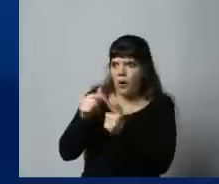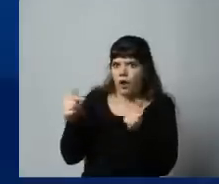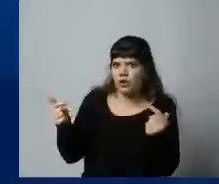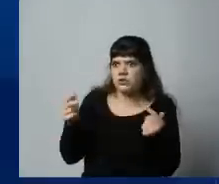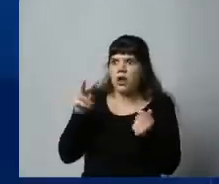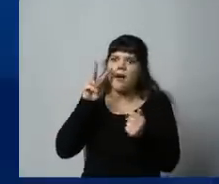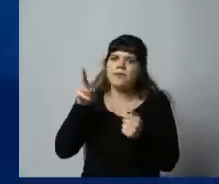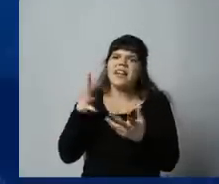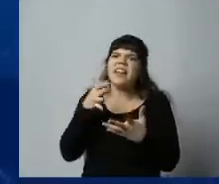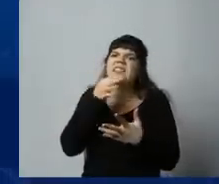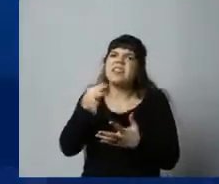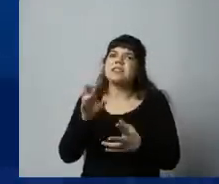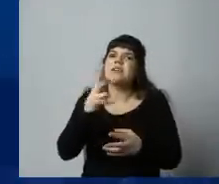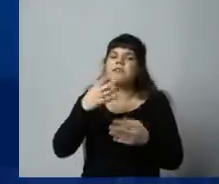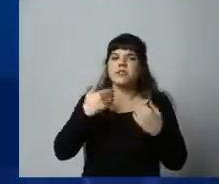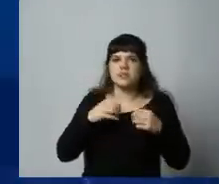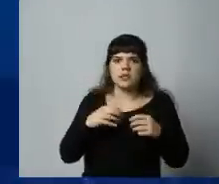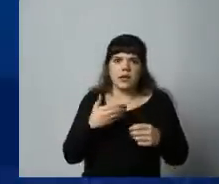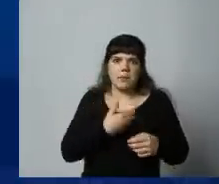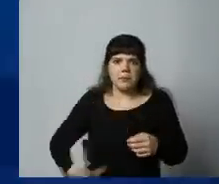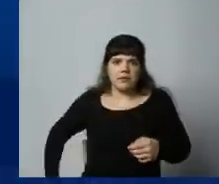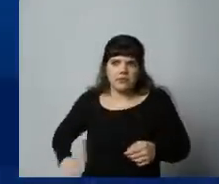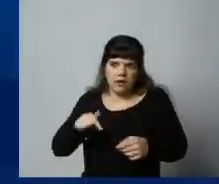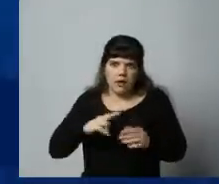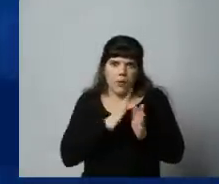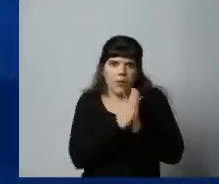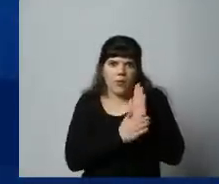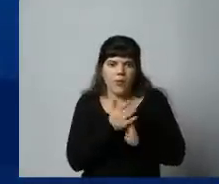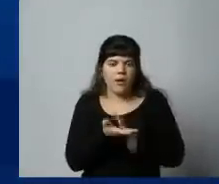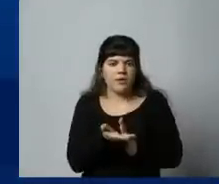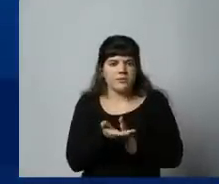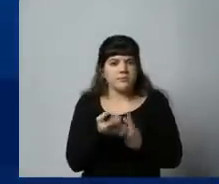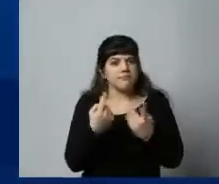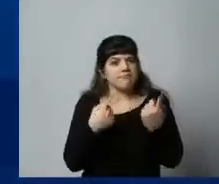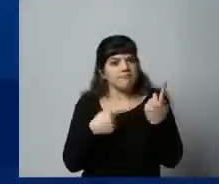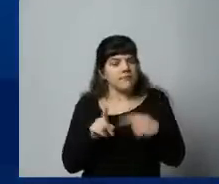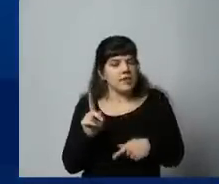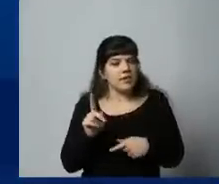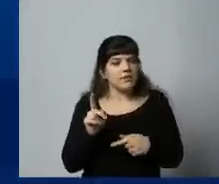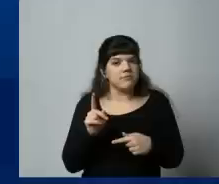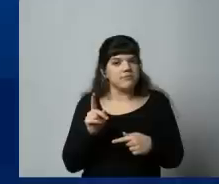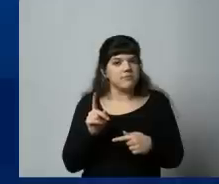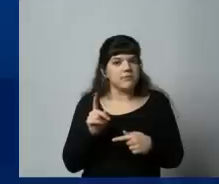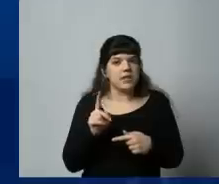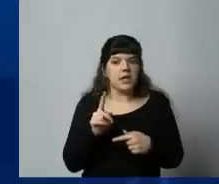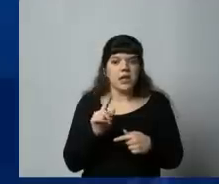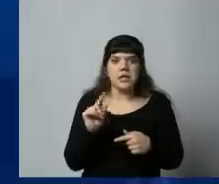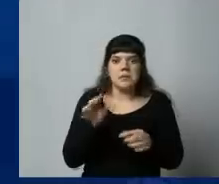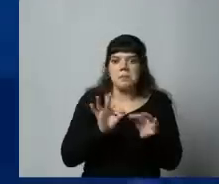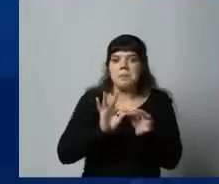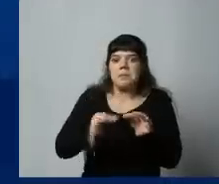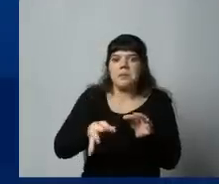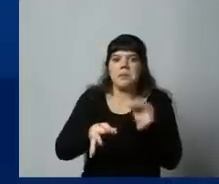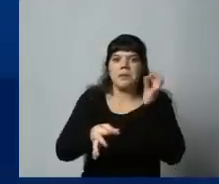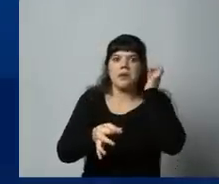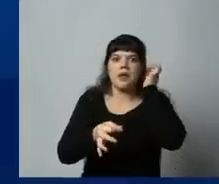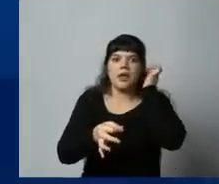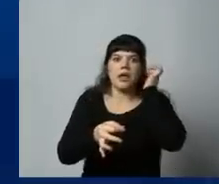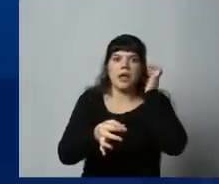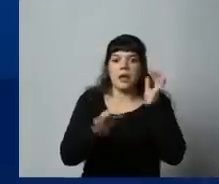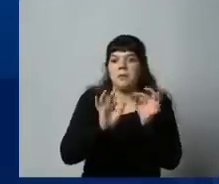entrever la vicepresidenta de la República y sin embargo este enseguida se actúa